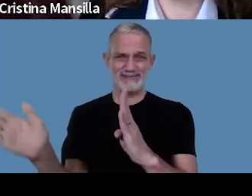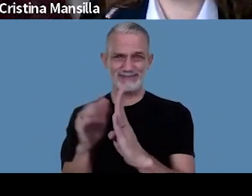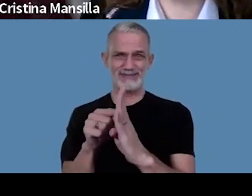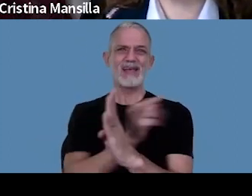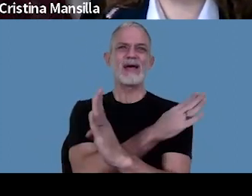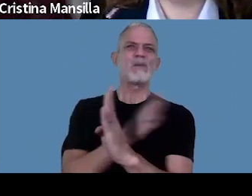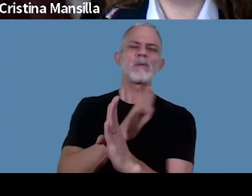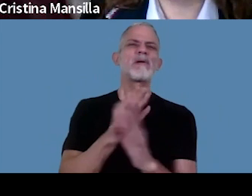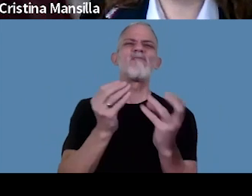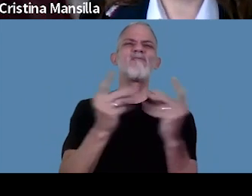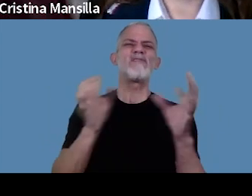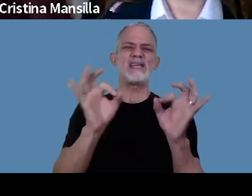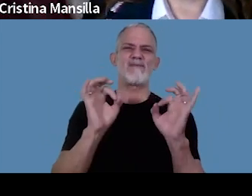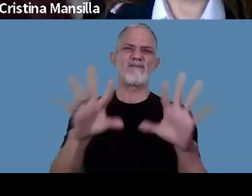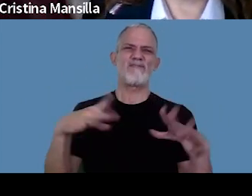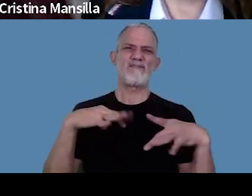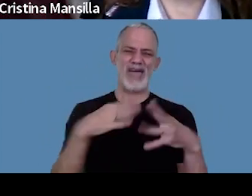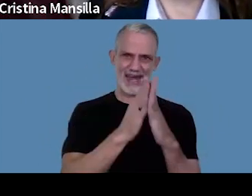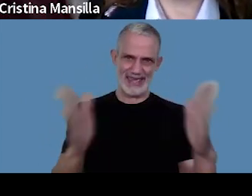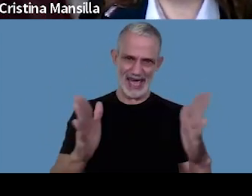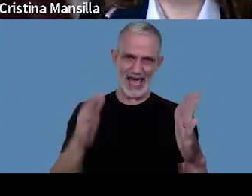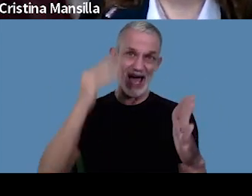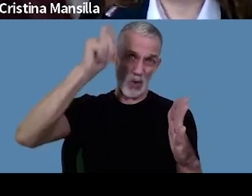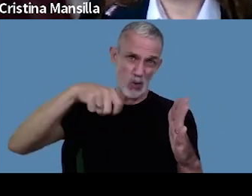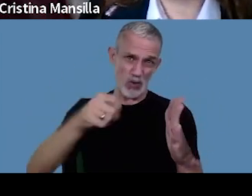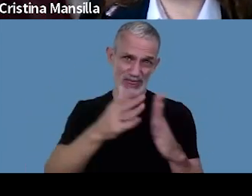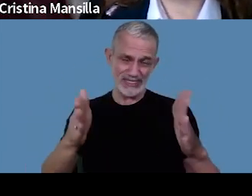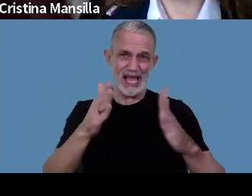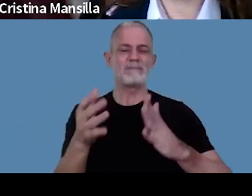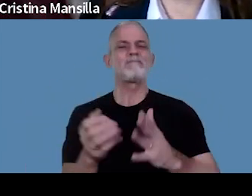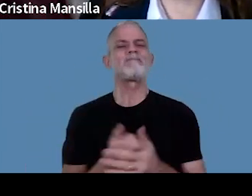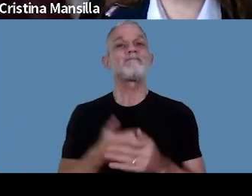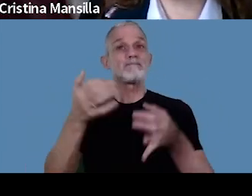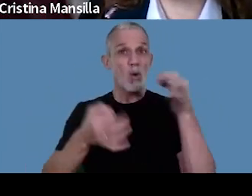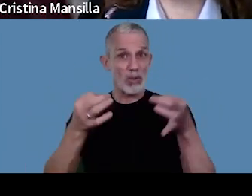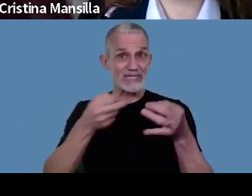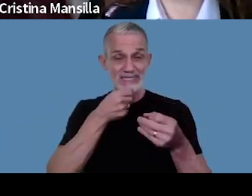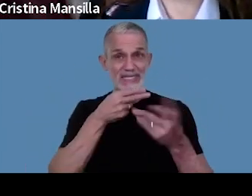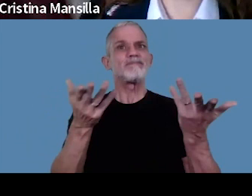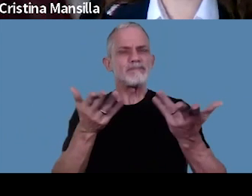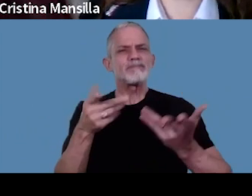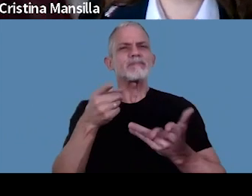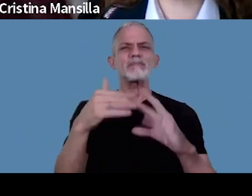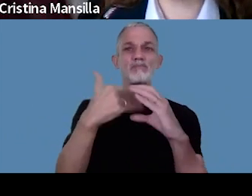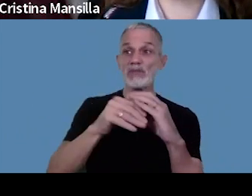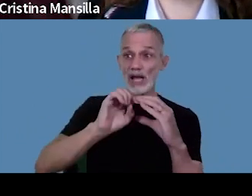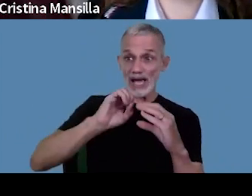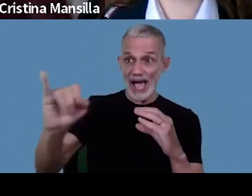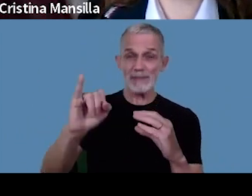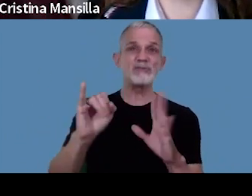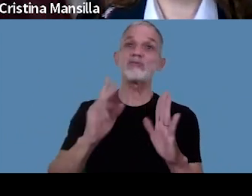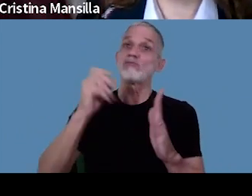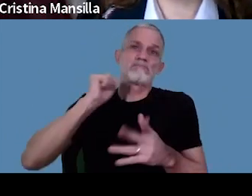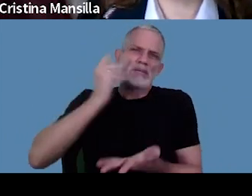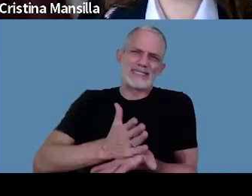la finalización de feria. Lo que sí, cuidado, si lo que notifican es una sanción, vamos